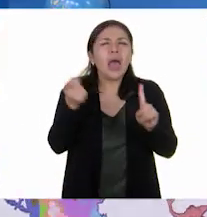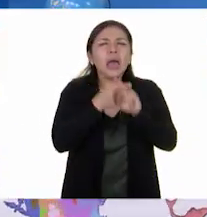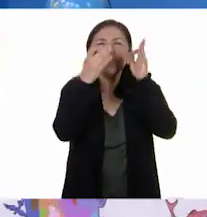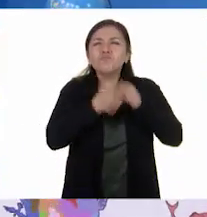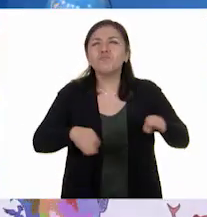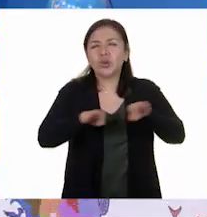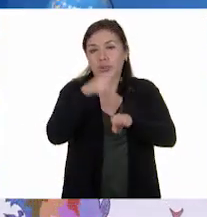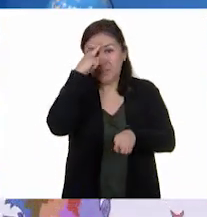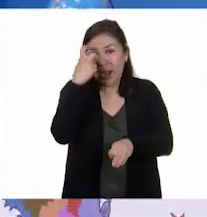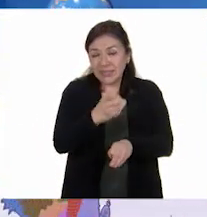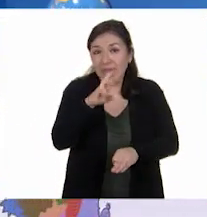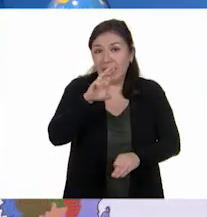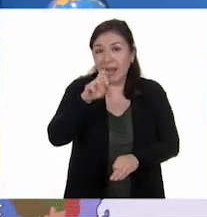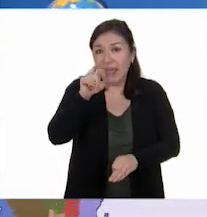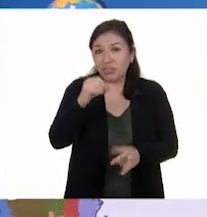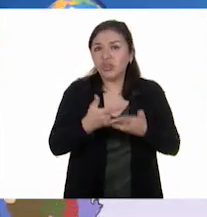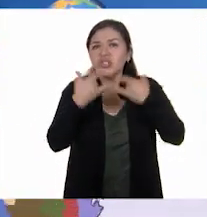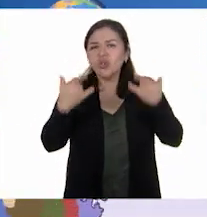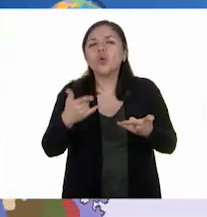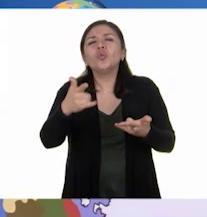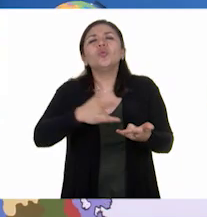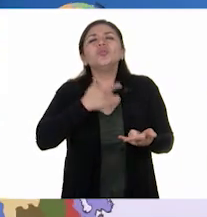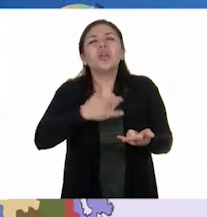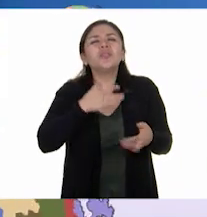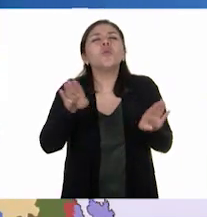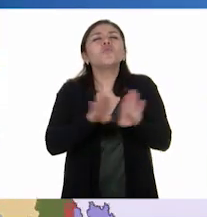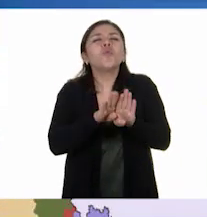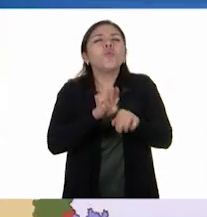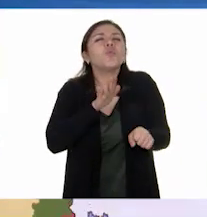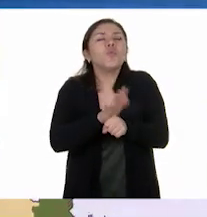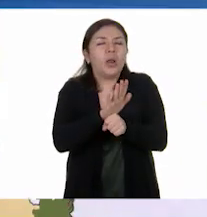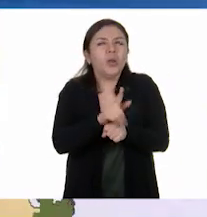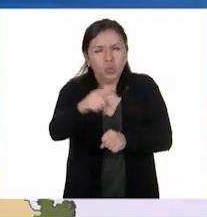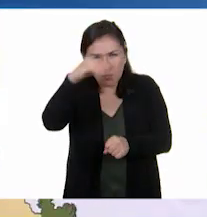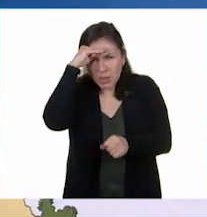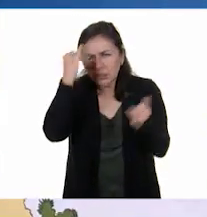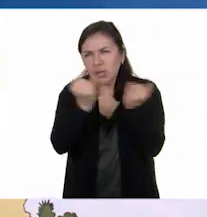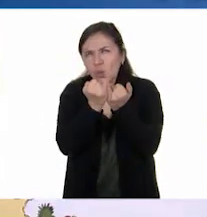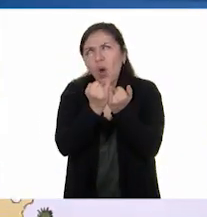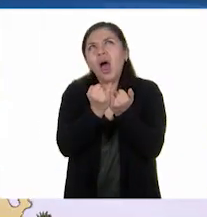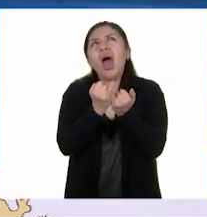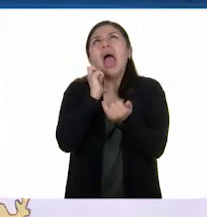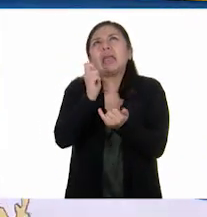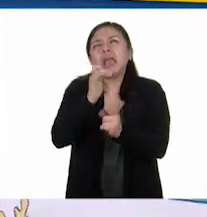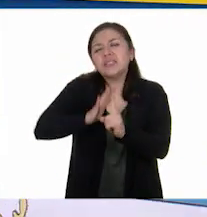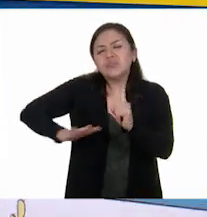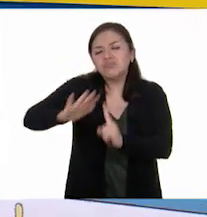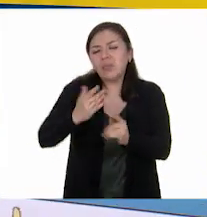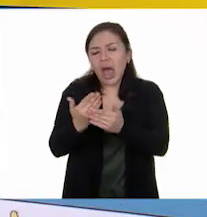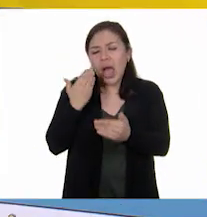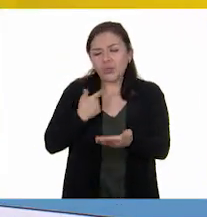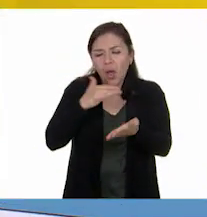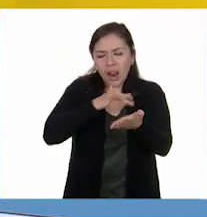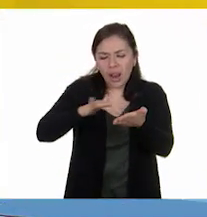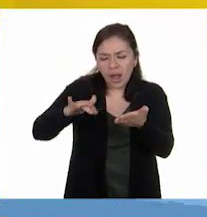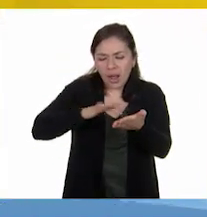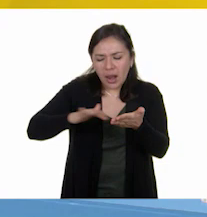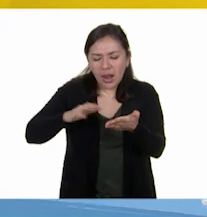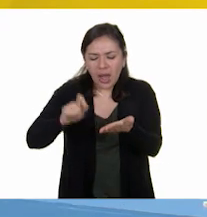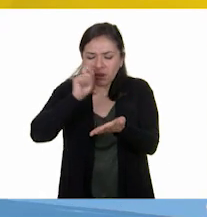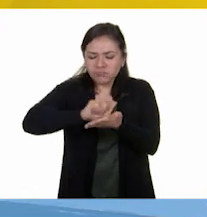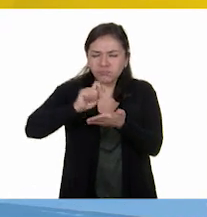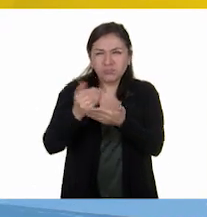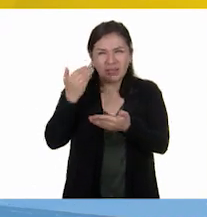histórico? También te resultará muy sencillo responder esta pregunta si reflexionas en torno a lo leído y a lo escrito durante